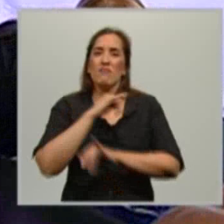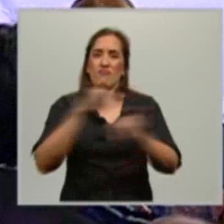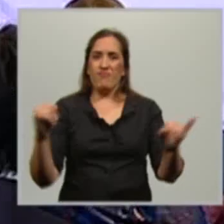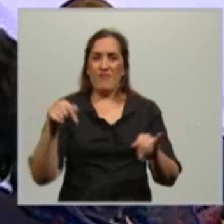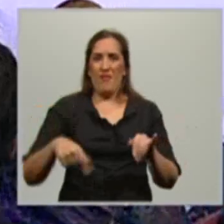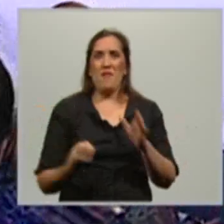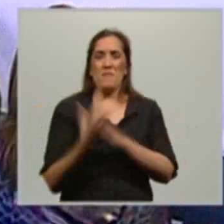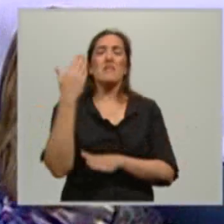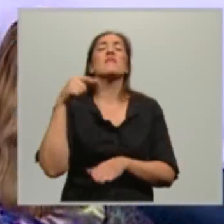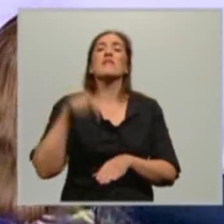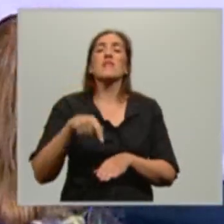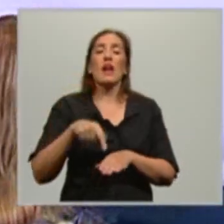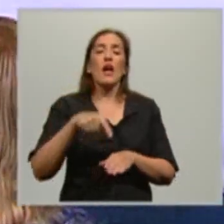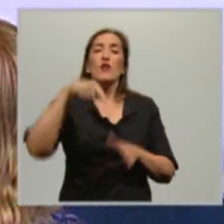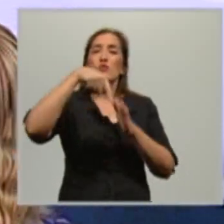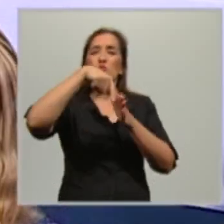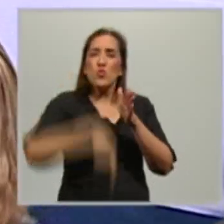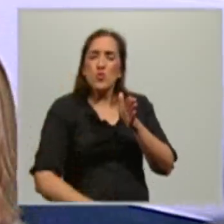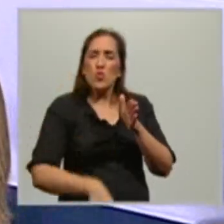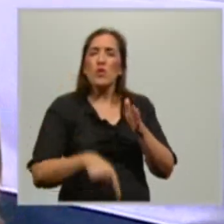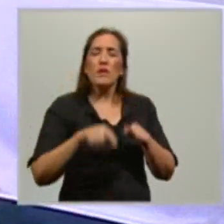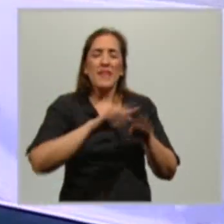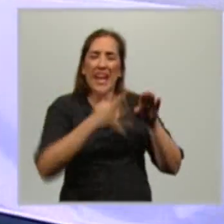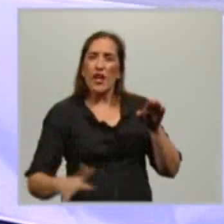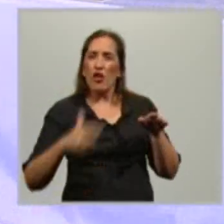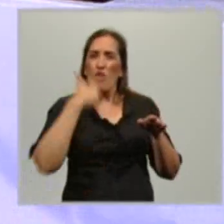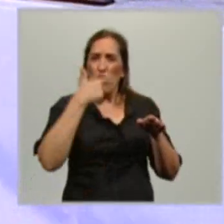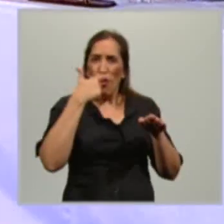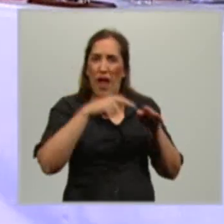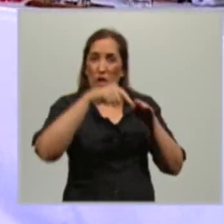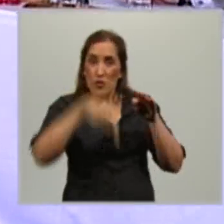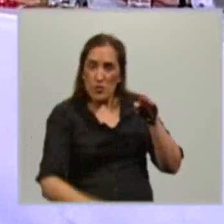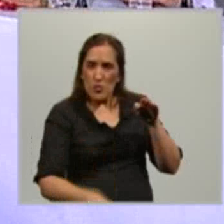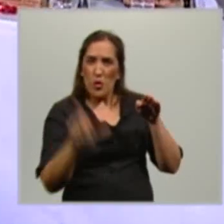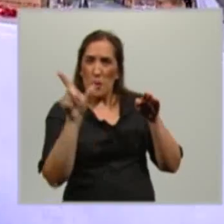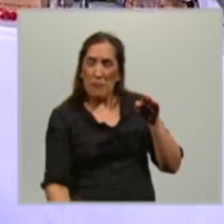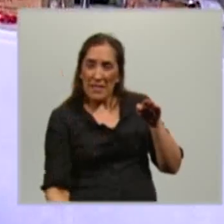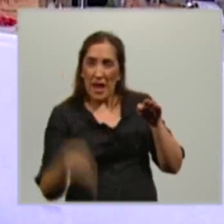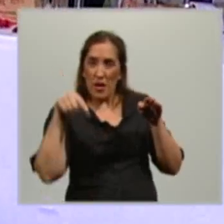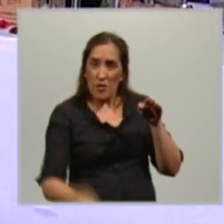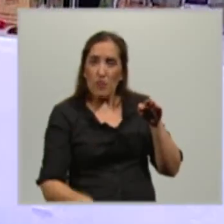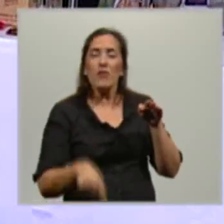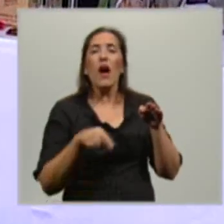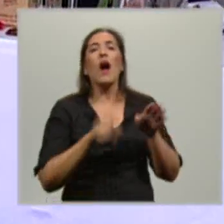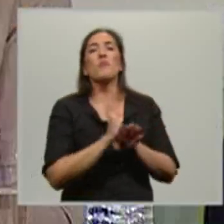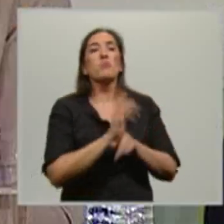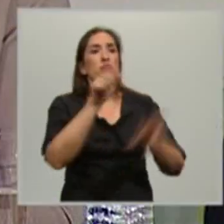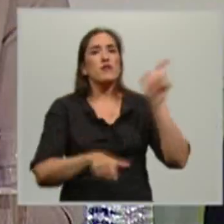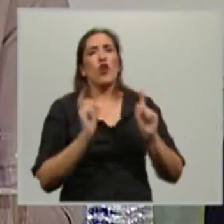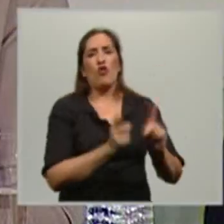los subsidios a todo lo que es el sur del río Colorado, esto es la Patagonia, porque realmente en la Patagonia